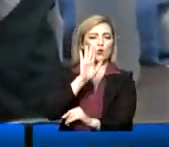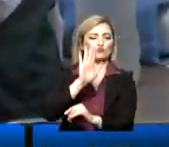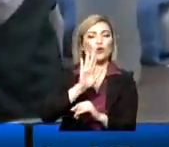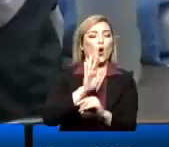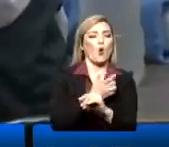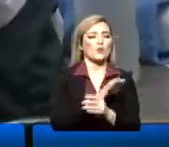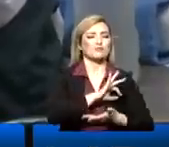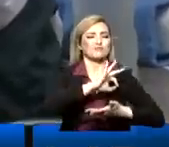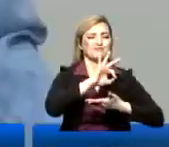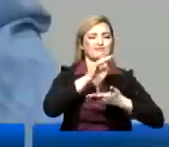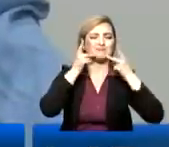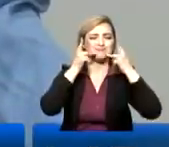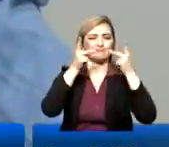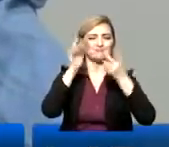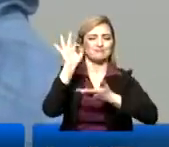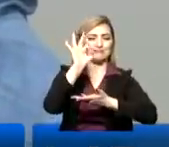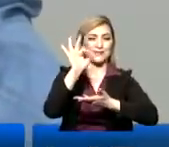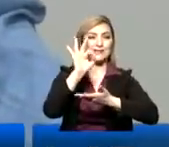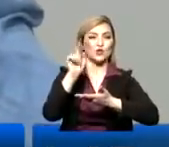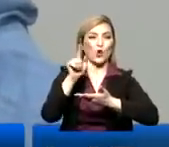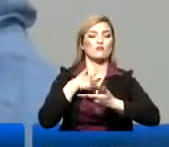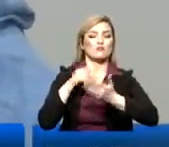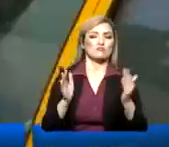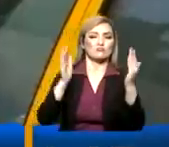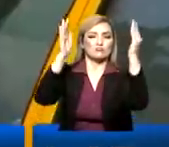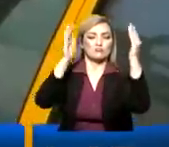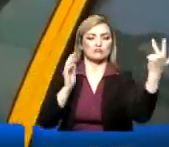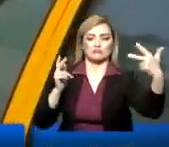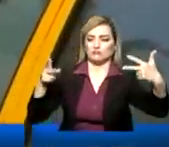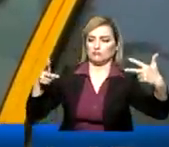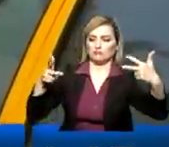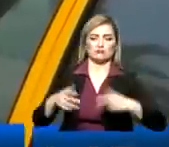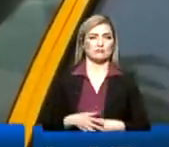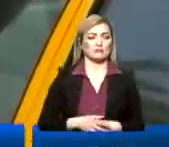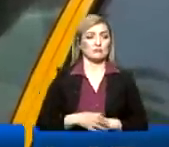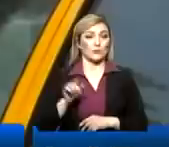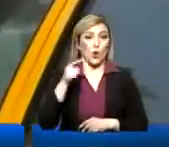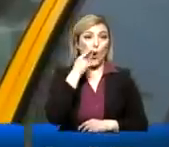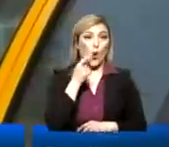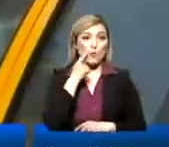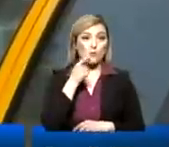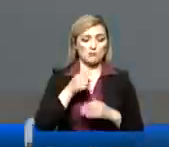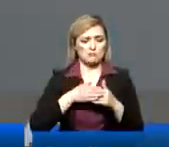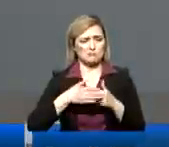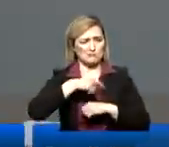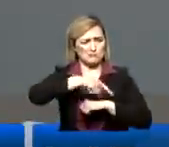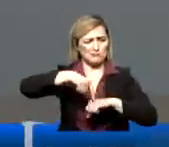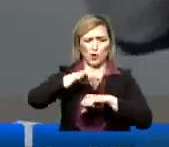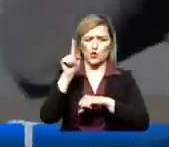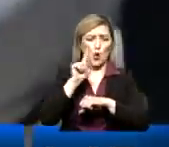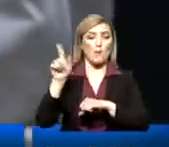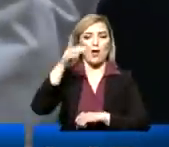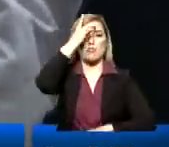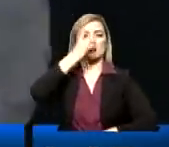unidad judicial del Albán Borja. La diligencia no tardó, pues Salcedo prefirió acogerse al silencio. Pero